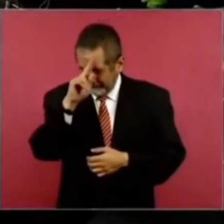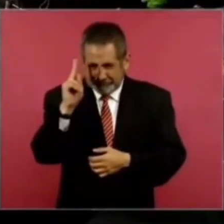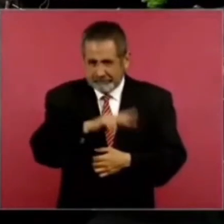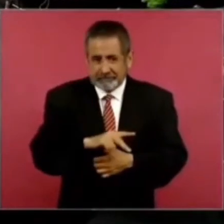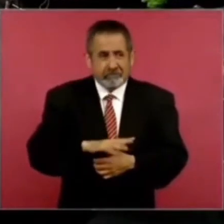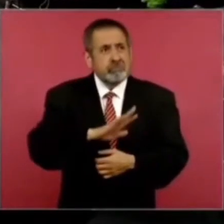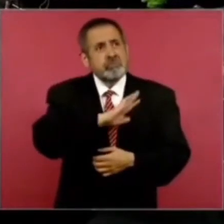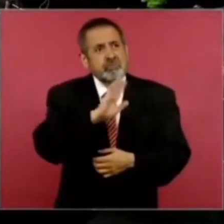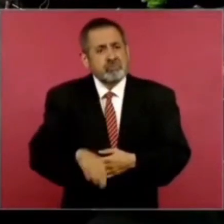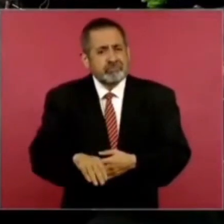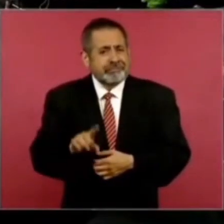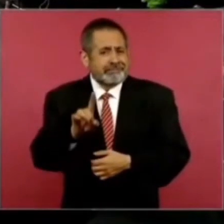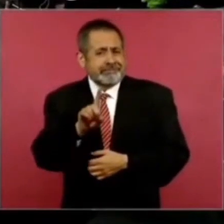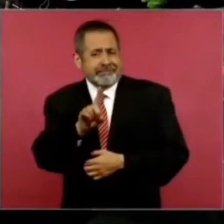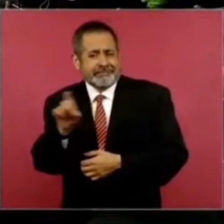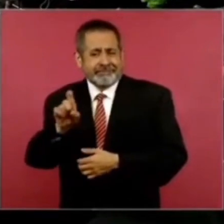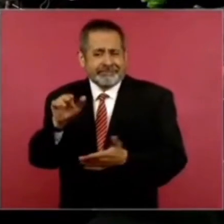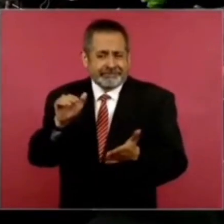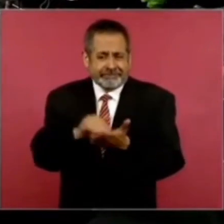Fallecen 100,000